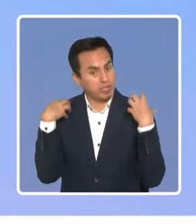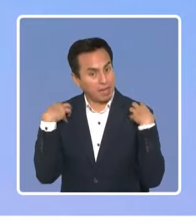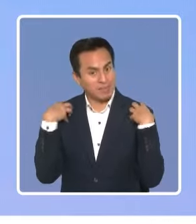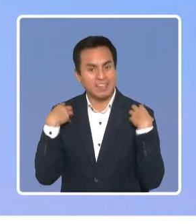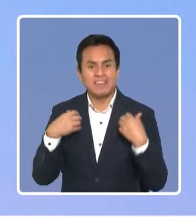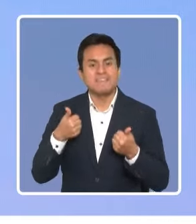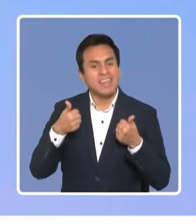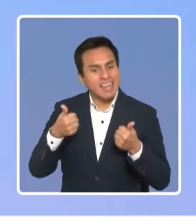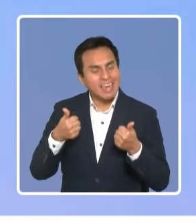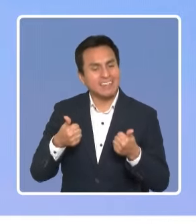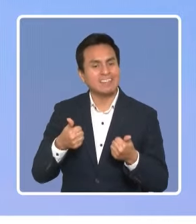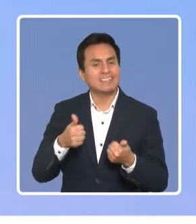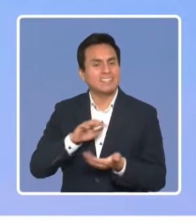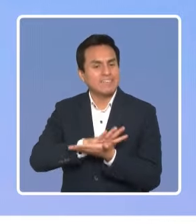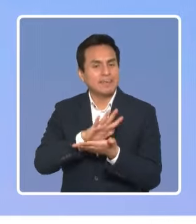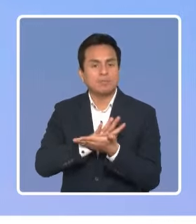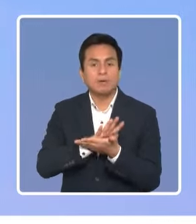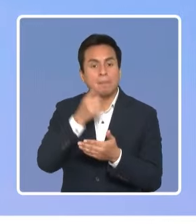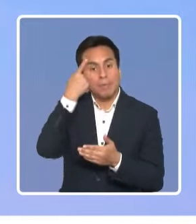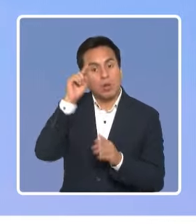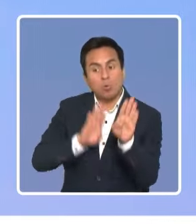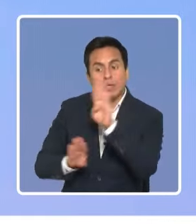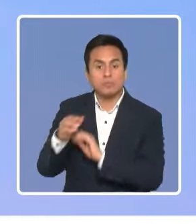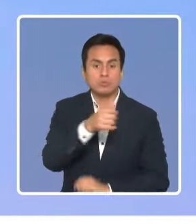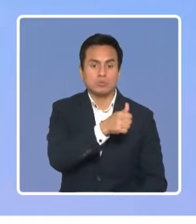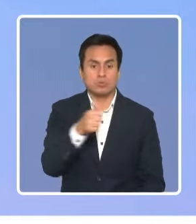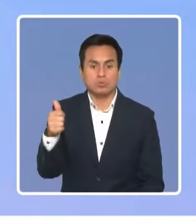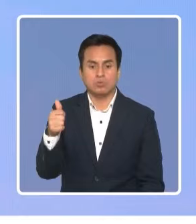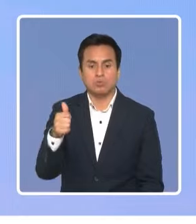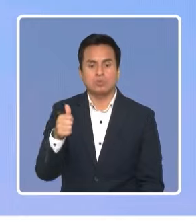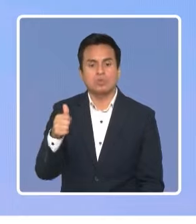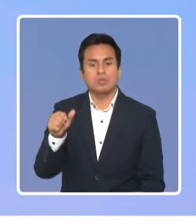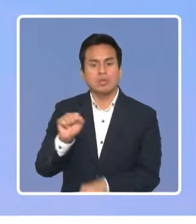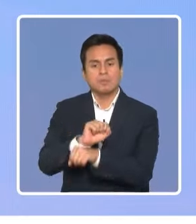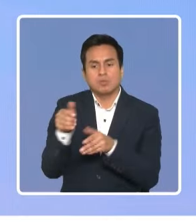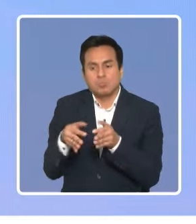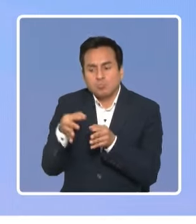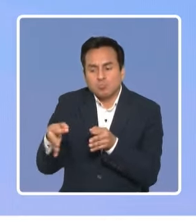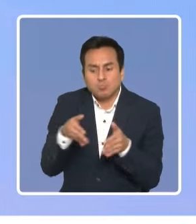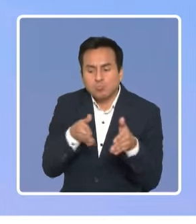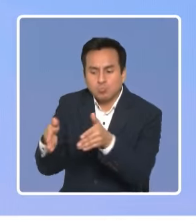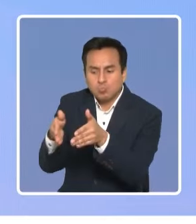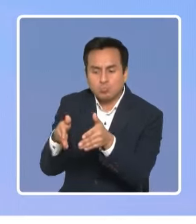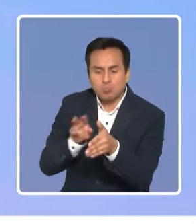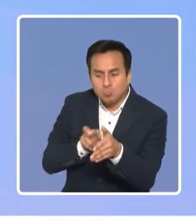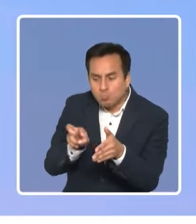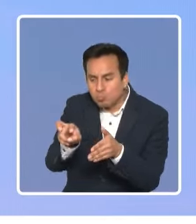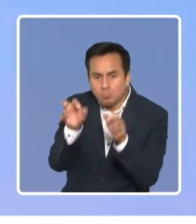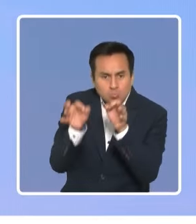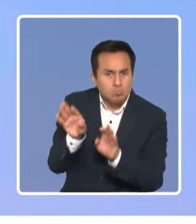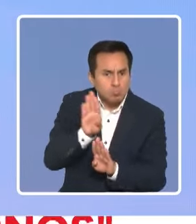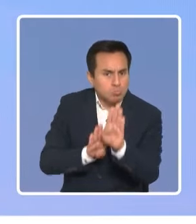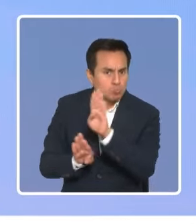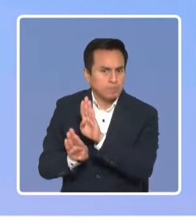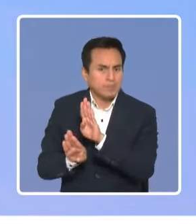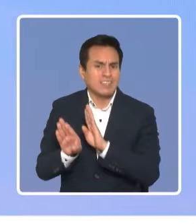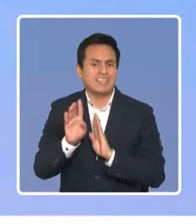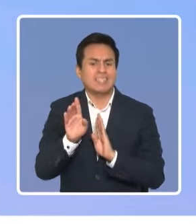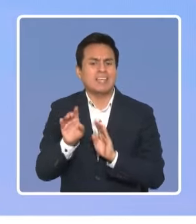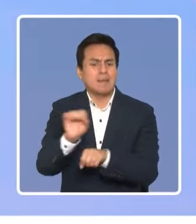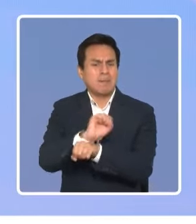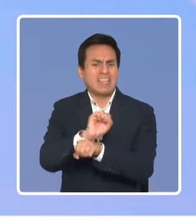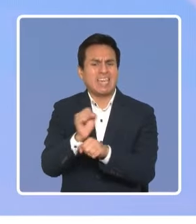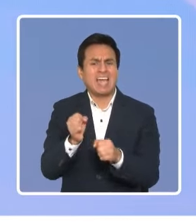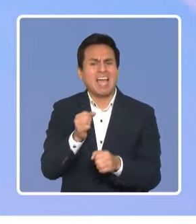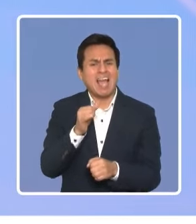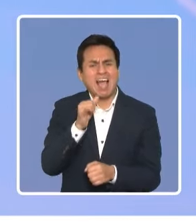bien, celebremos, pero cuidémonos todos. En los caminos rurales, caminemos por donde haya que caminar. Que no se